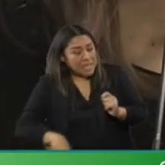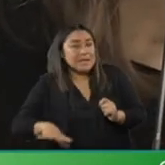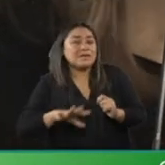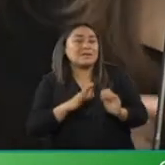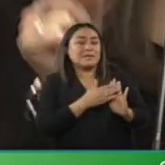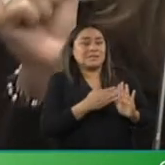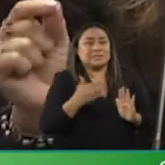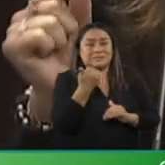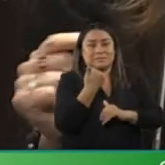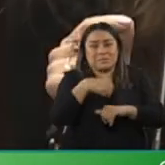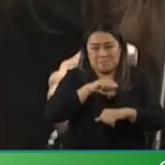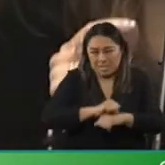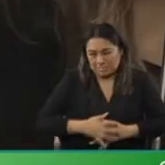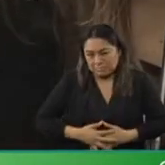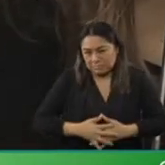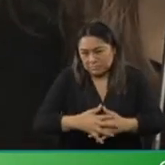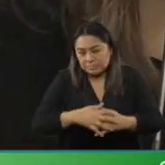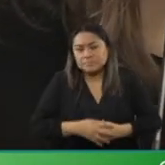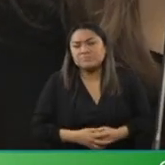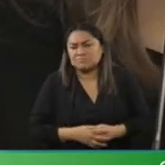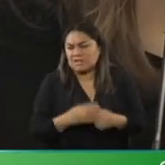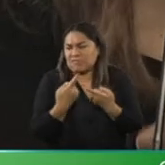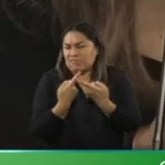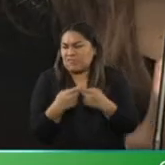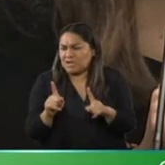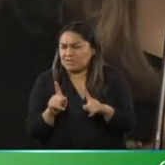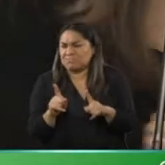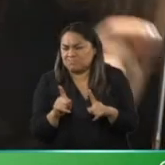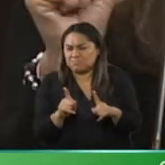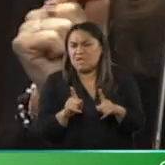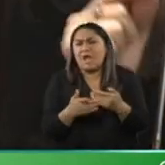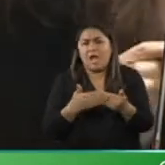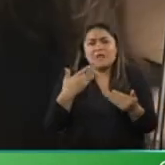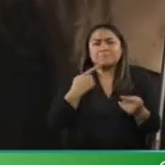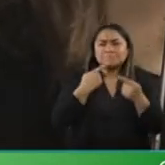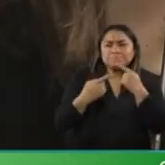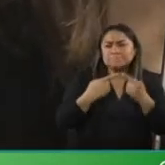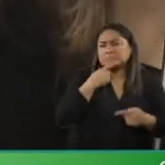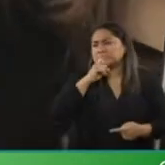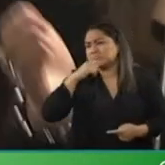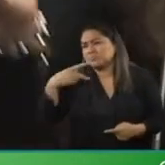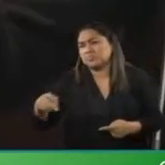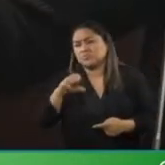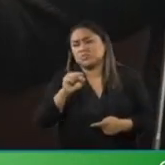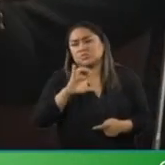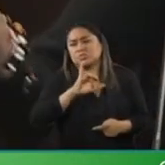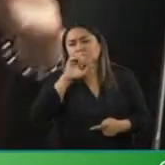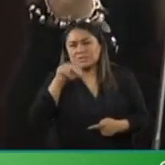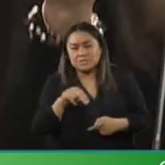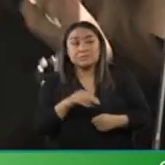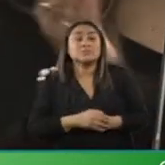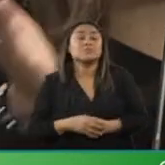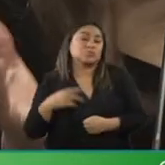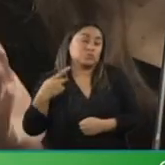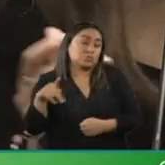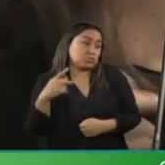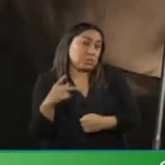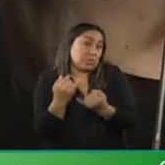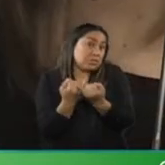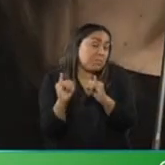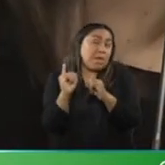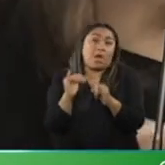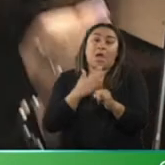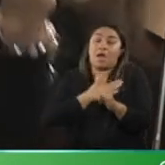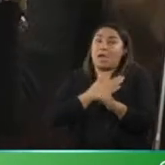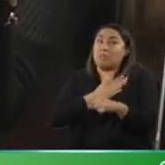semanas una modificación contraria a todas las resoluciones de la suprema corte cuya Independencia juraban